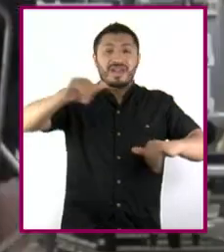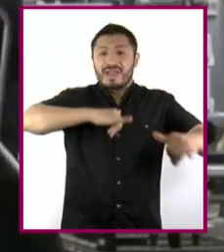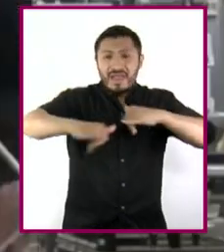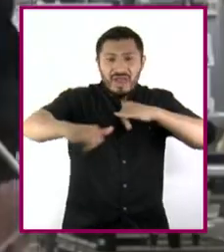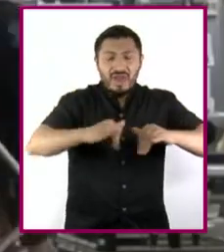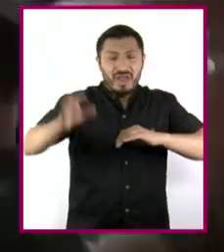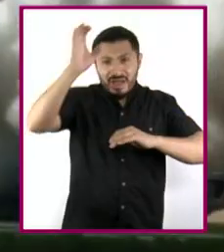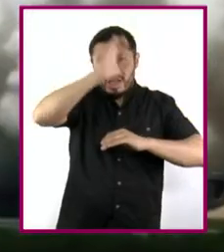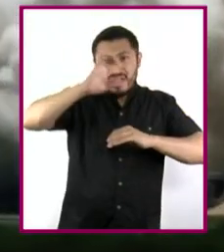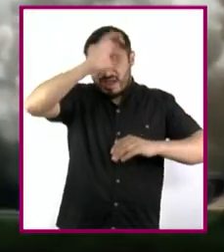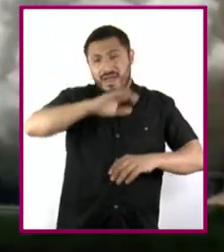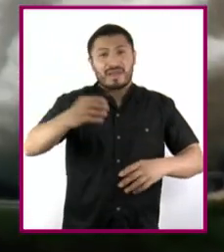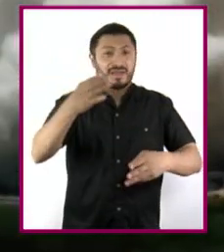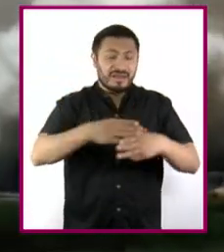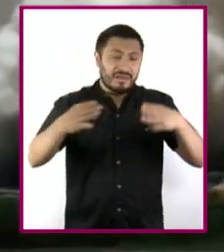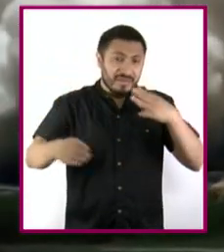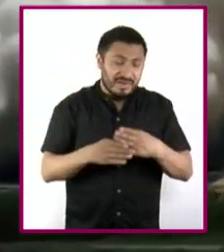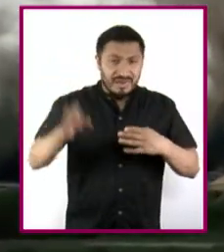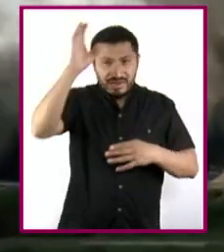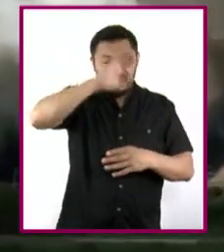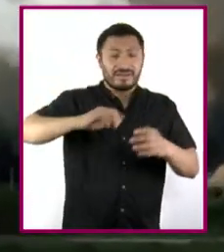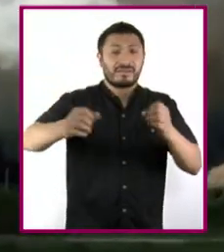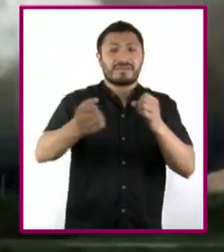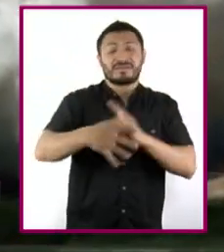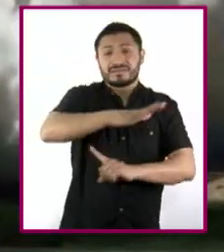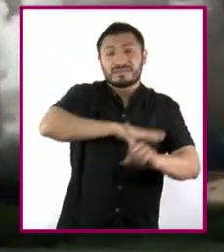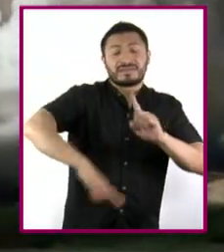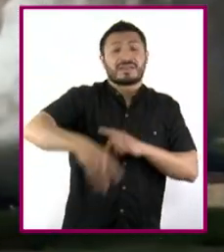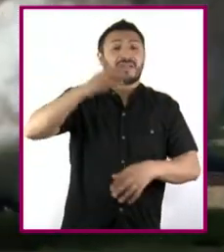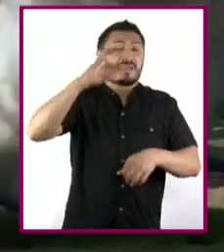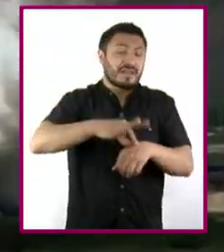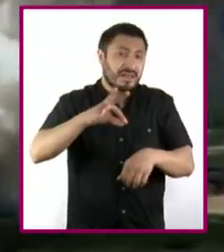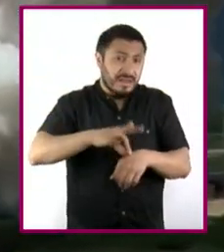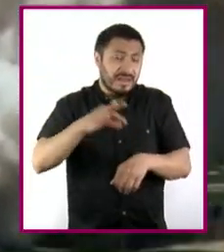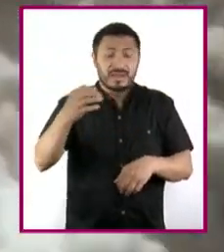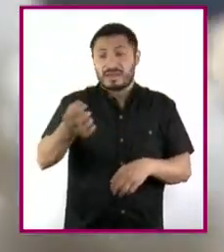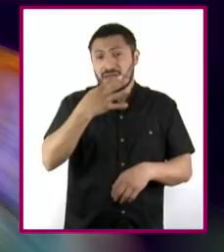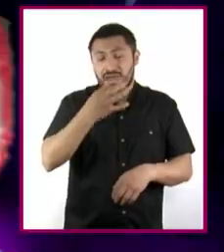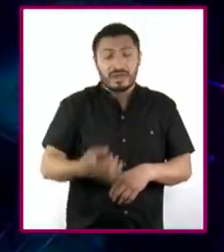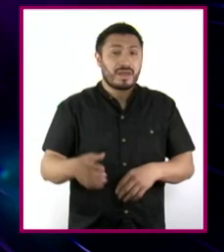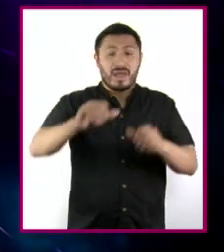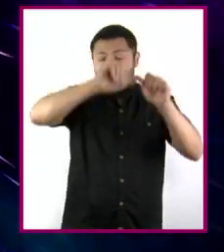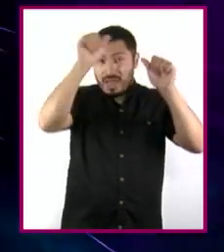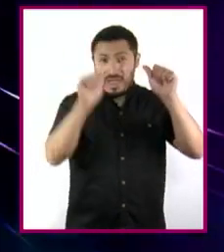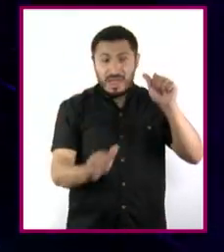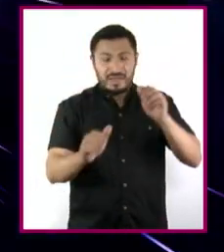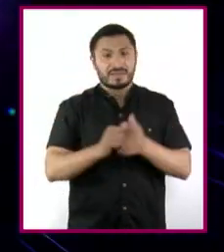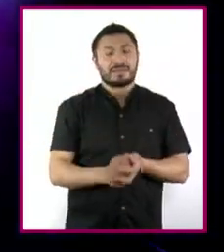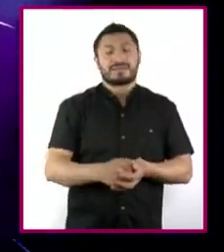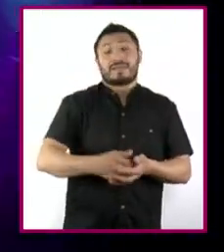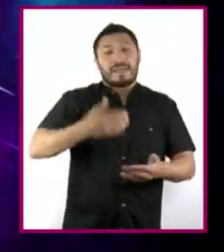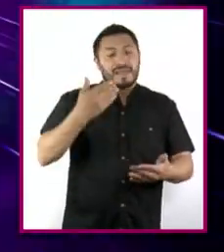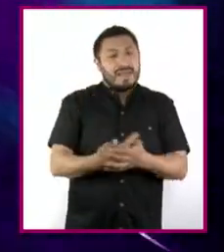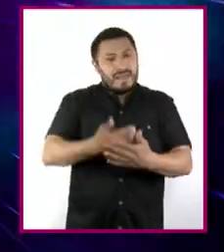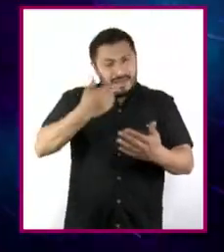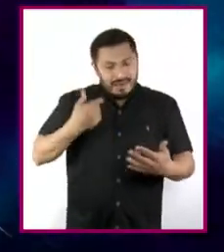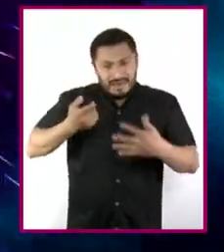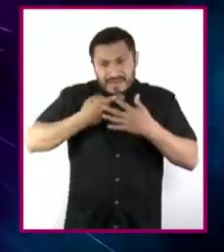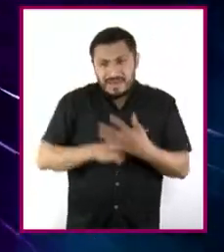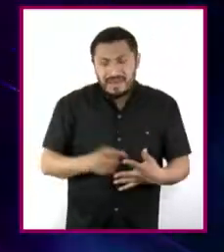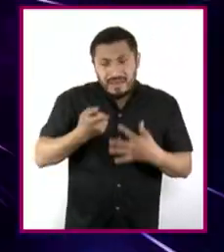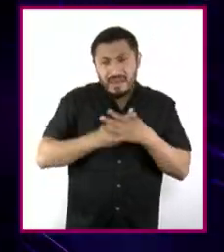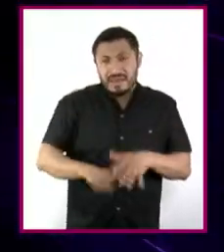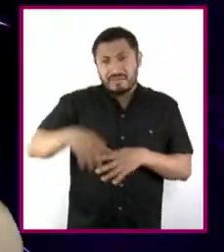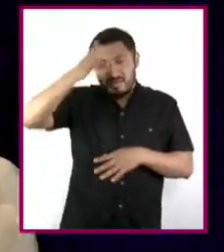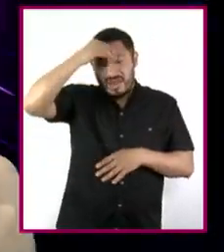la ciencia de los materiales, las ciencias ambientales, la medicina y hasta el arte. Desde las etapas más tempranas de